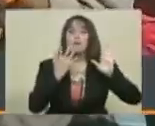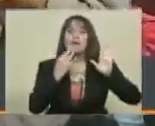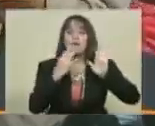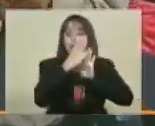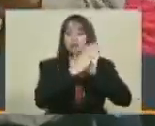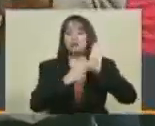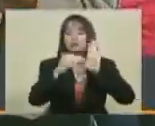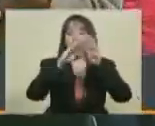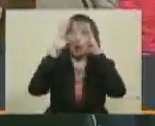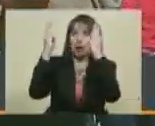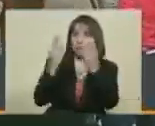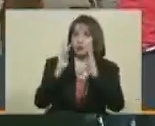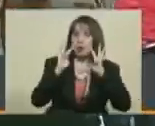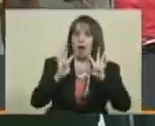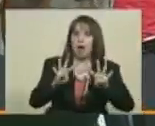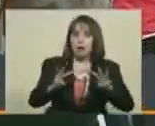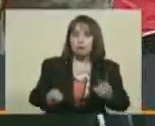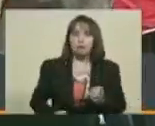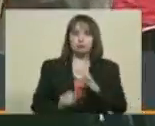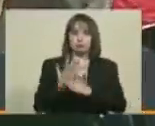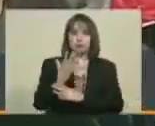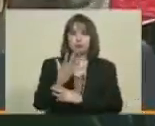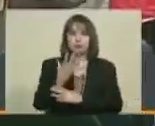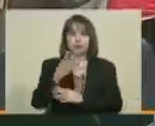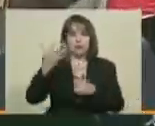que nazca desde la PDVSA.